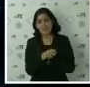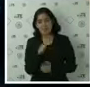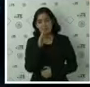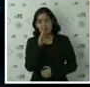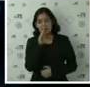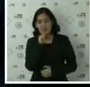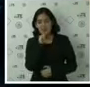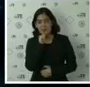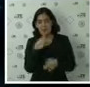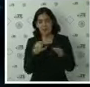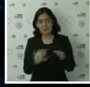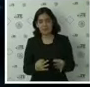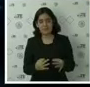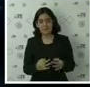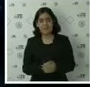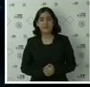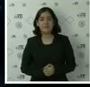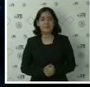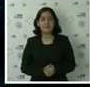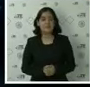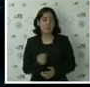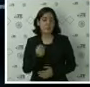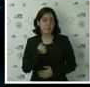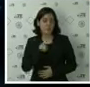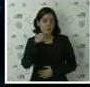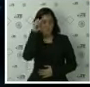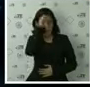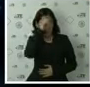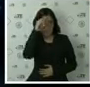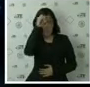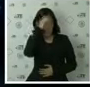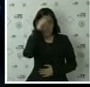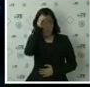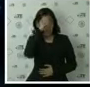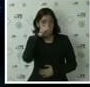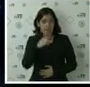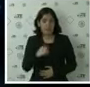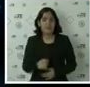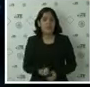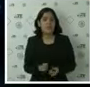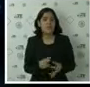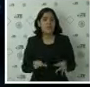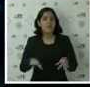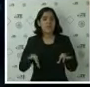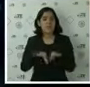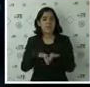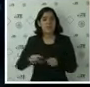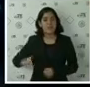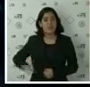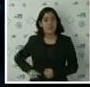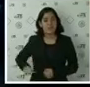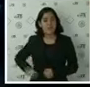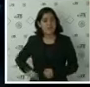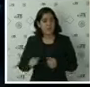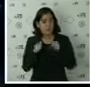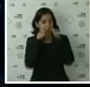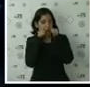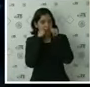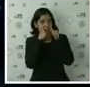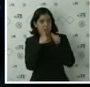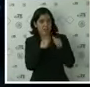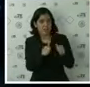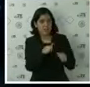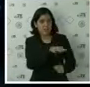cierre de los planteles. Desde mi punto de vista, creo que es necesario que el gobierno se fije un poco más en aquella parte de la población